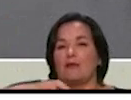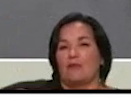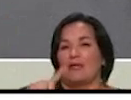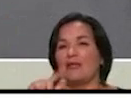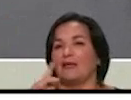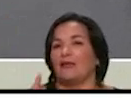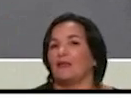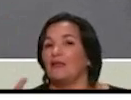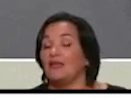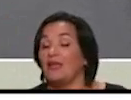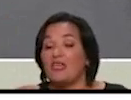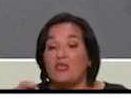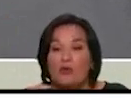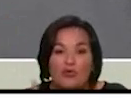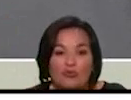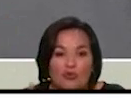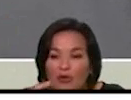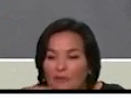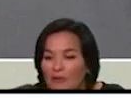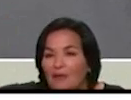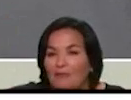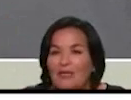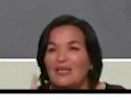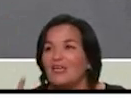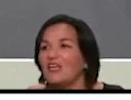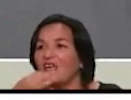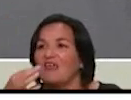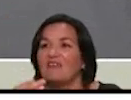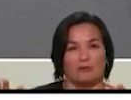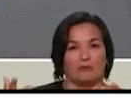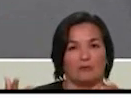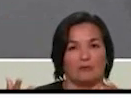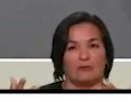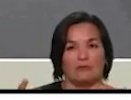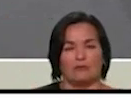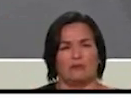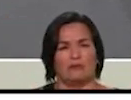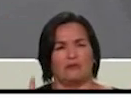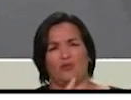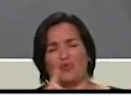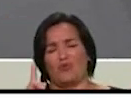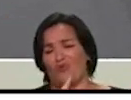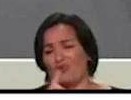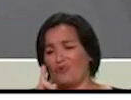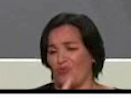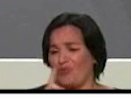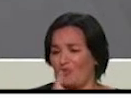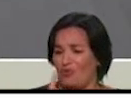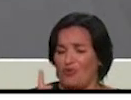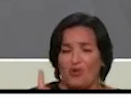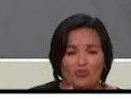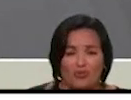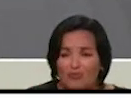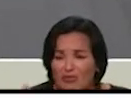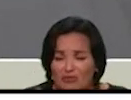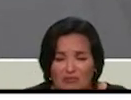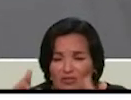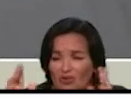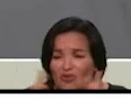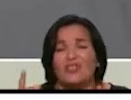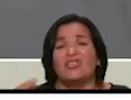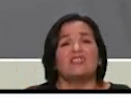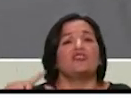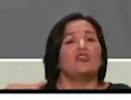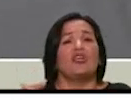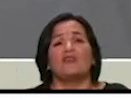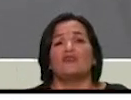documento del MLN que diga que nació para defender la democracia, todo lo contrario. No es eso que haya documento. Estas son discusiones